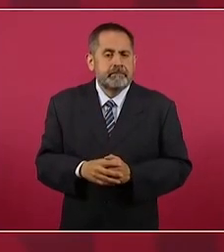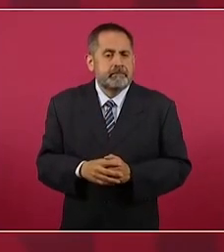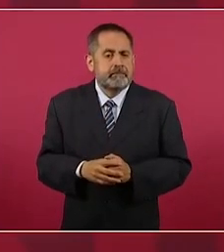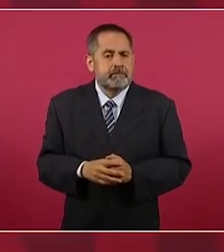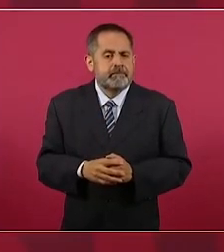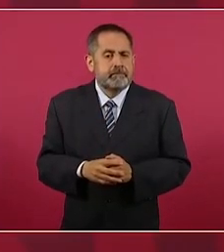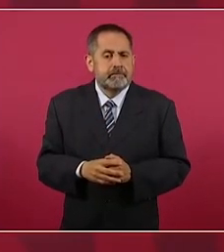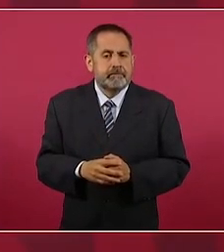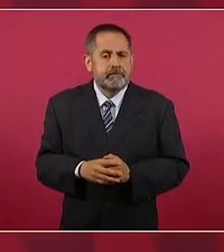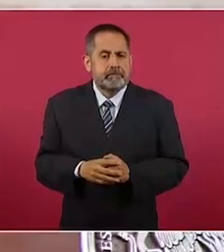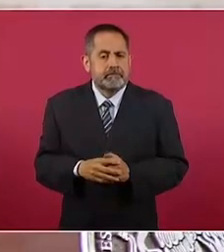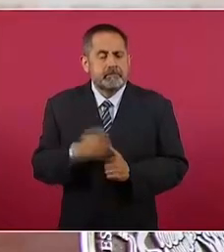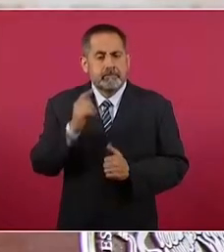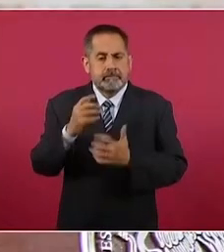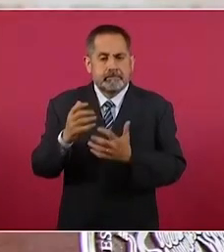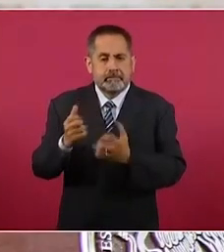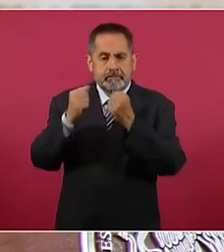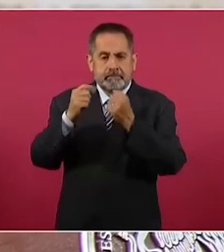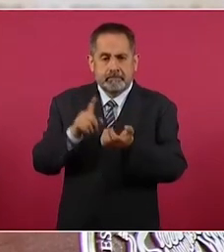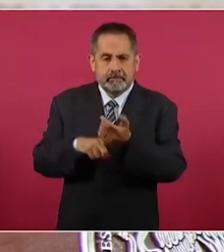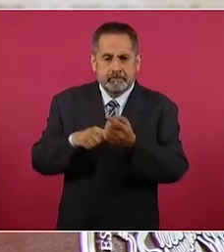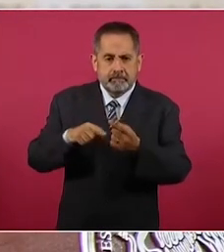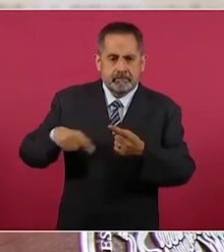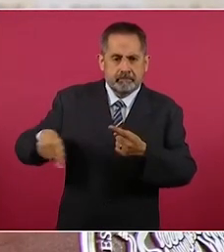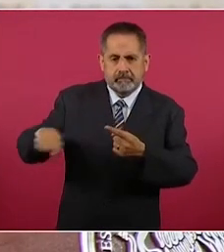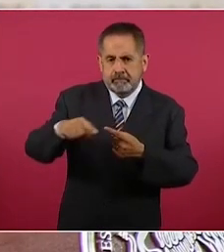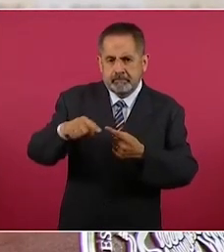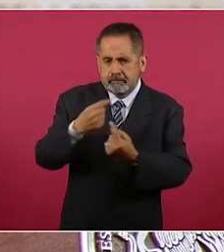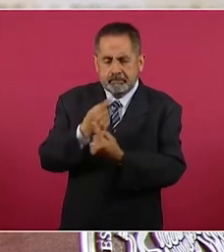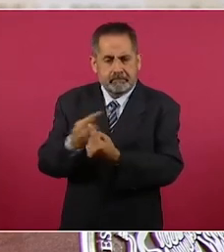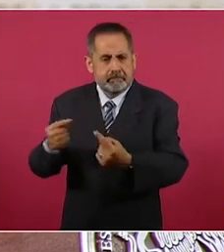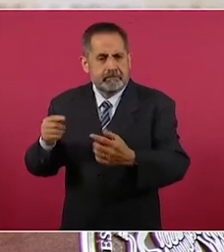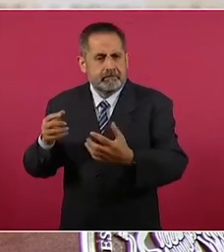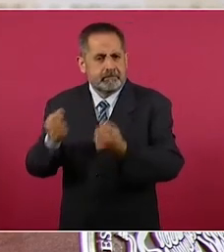es que rescatemos a los mineros.